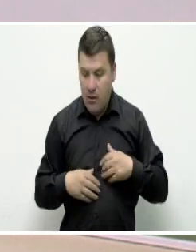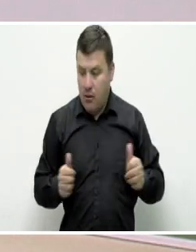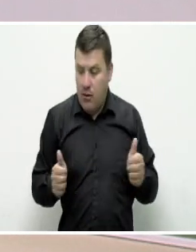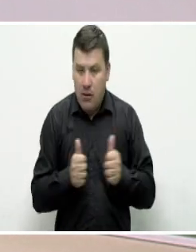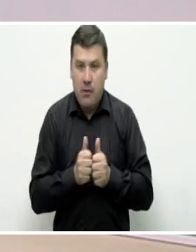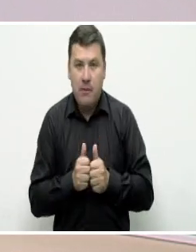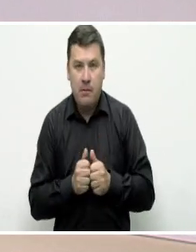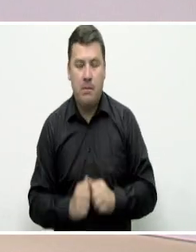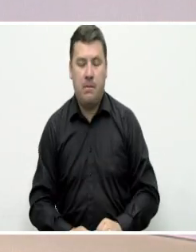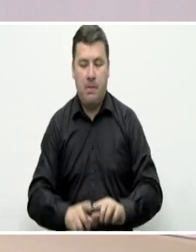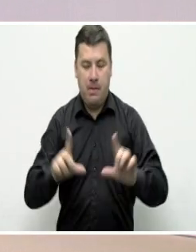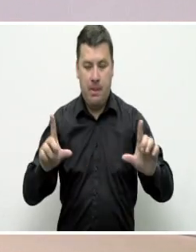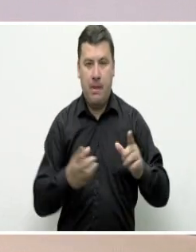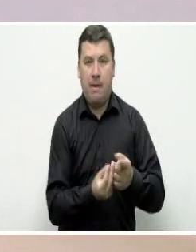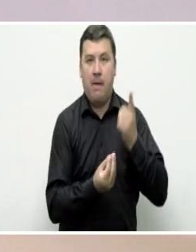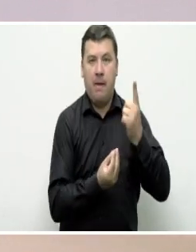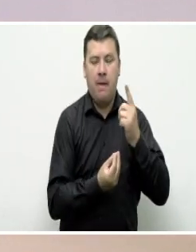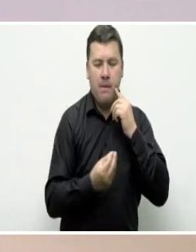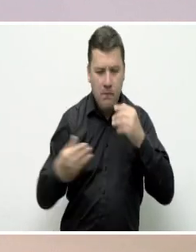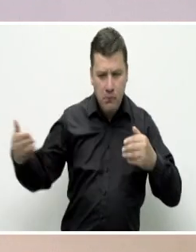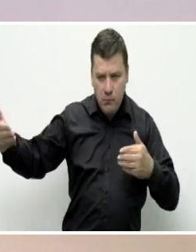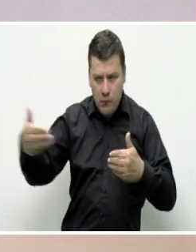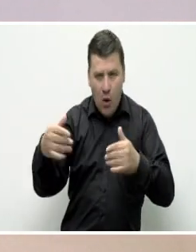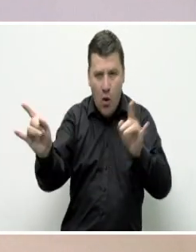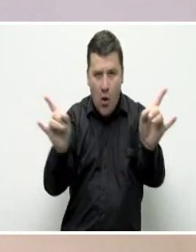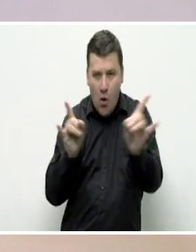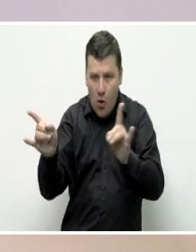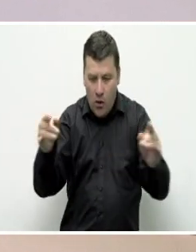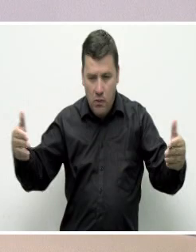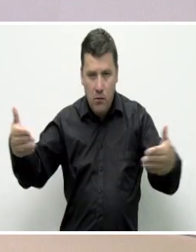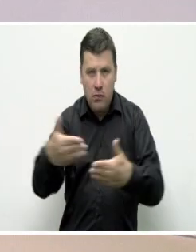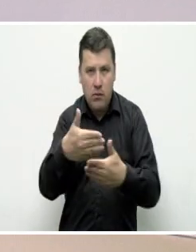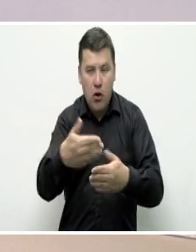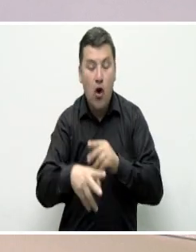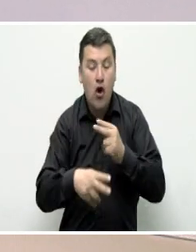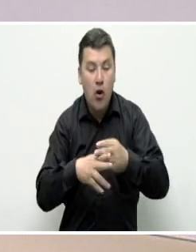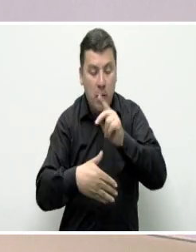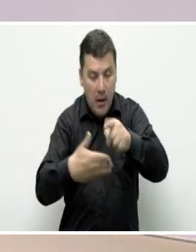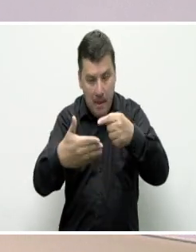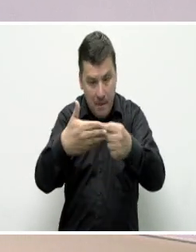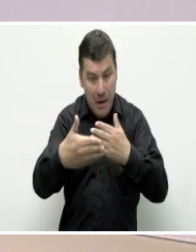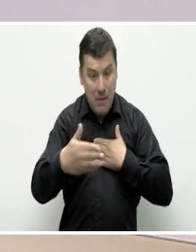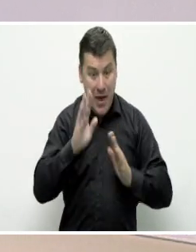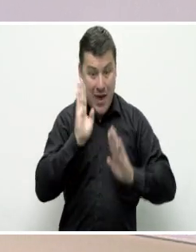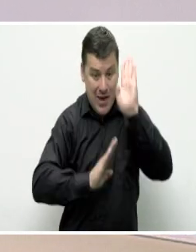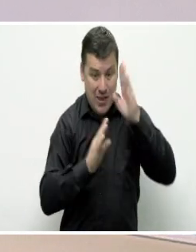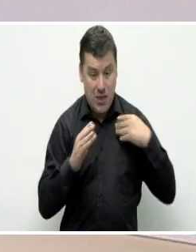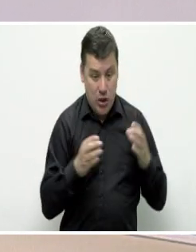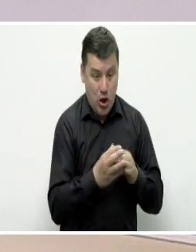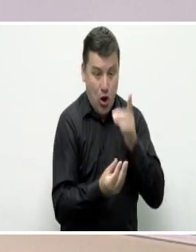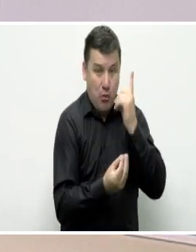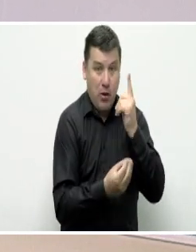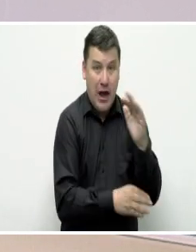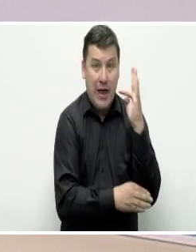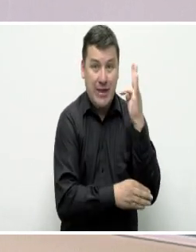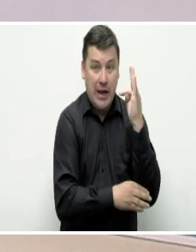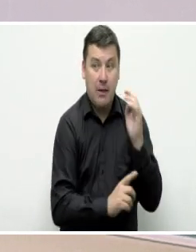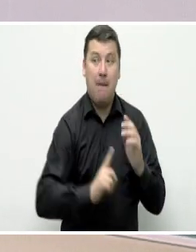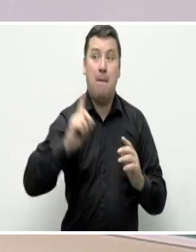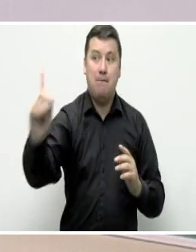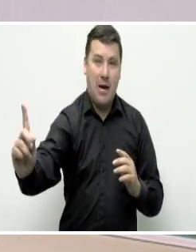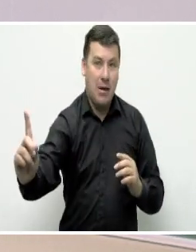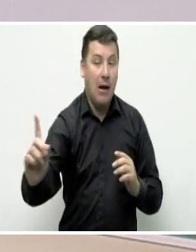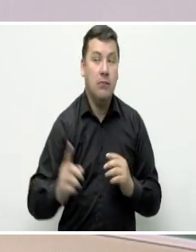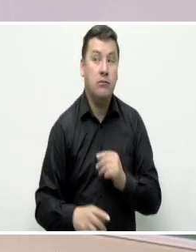esta plataforma los partidos directamente incorporaban los nombres de las personas que iban a trabajar como testigos electorales